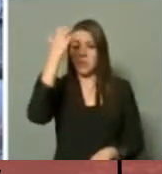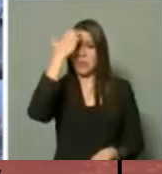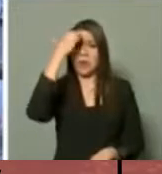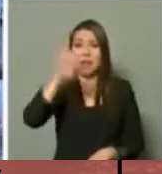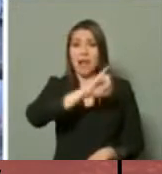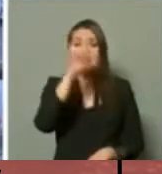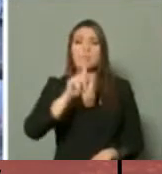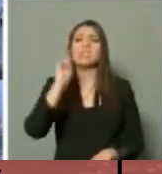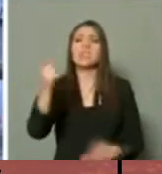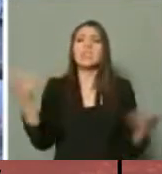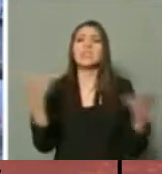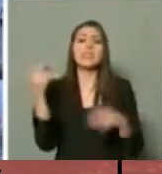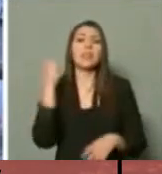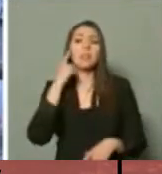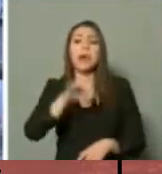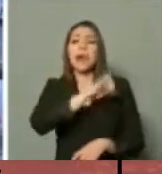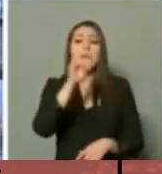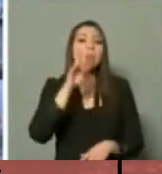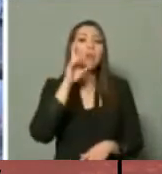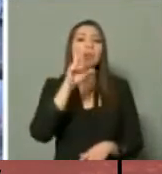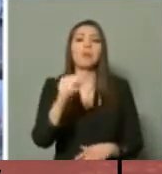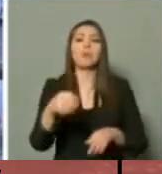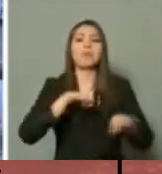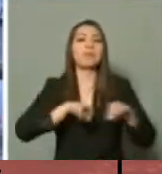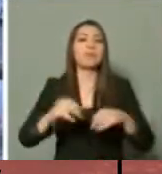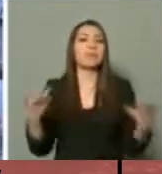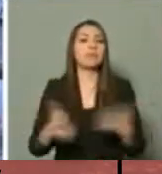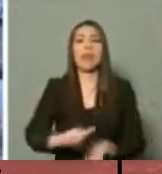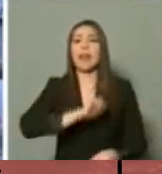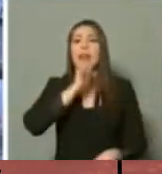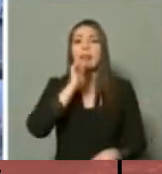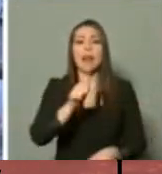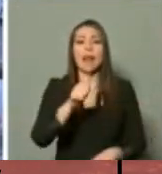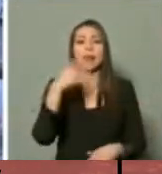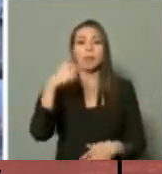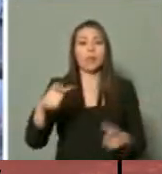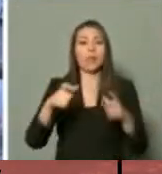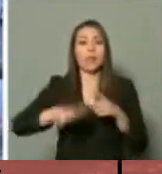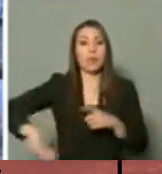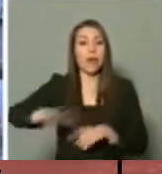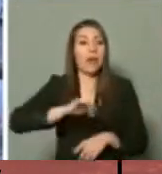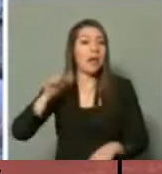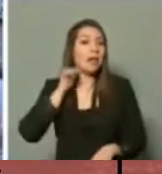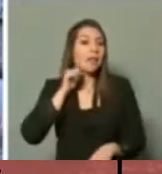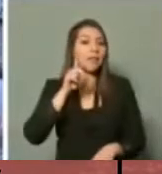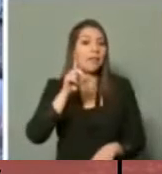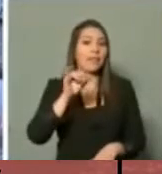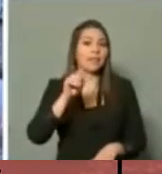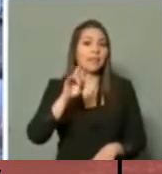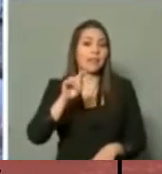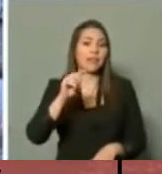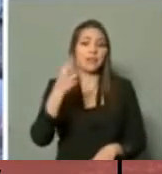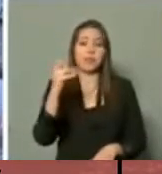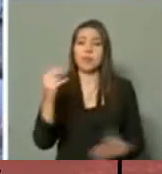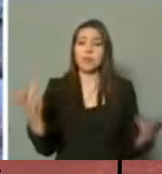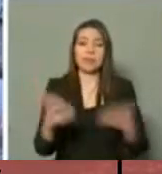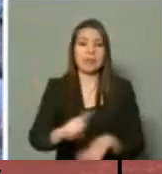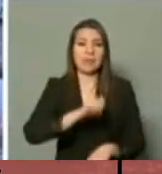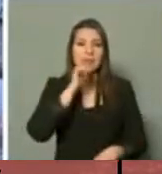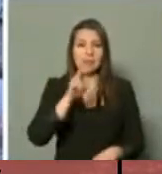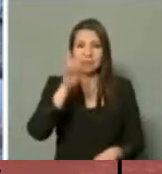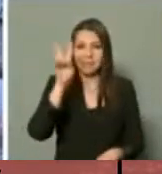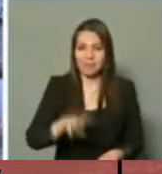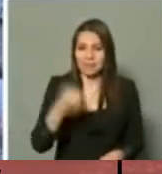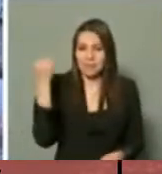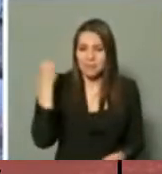viste qué hizo en la Asamblea, porque yo sí lo vi, no hizo nada, y en el distrito mucho menos. Es soberbio que estén recargados en el fenómeno para decir